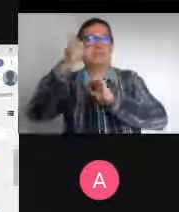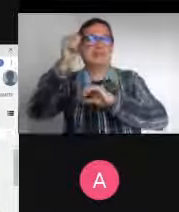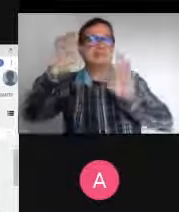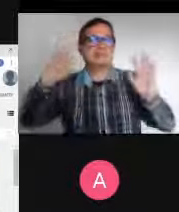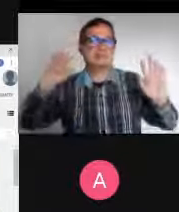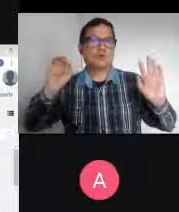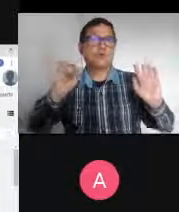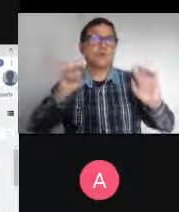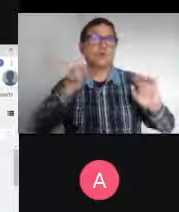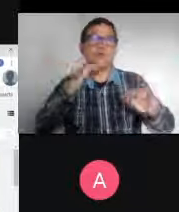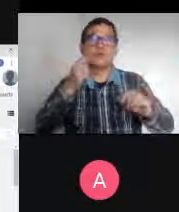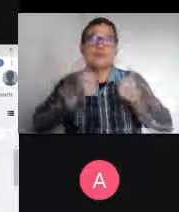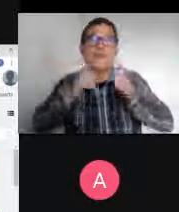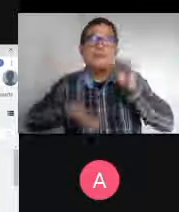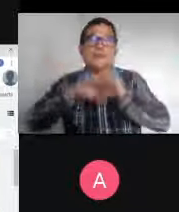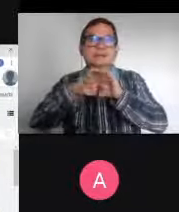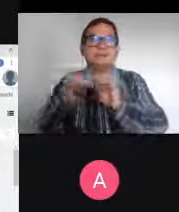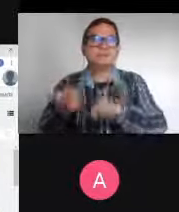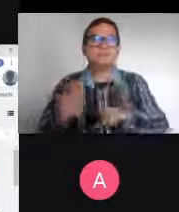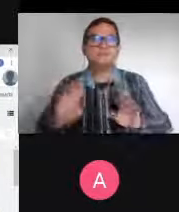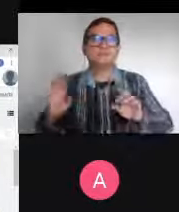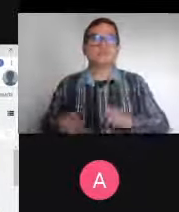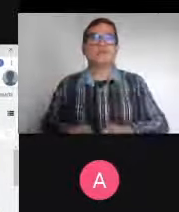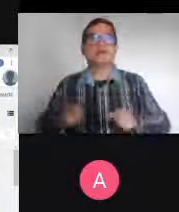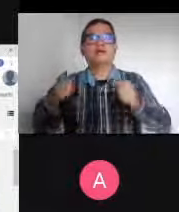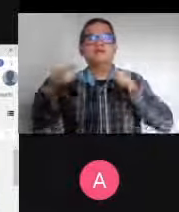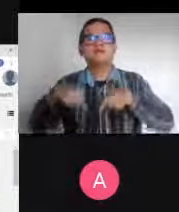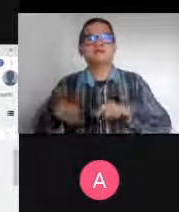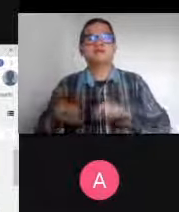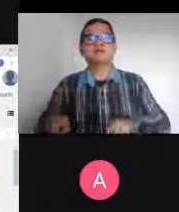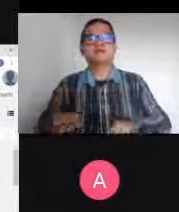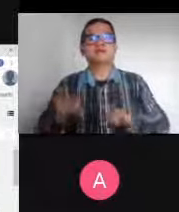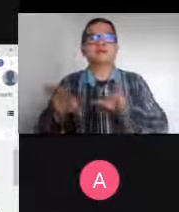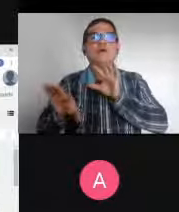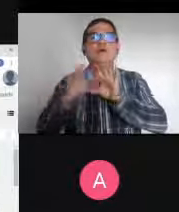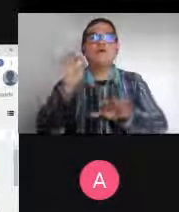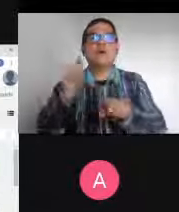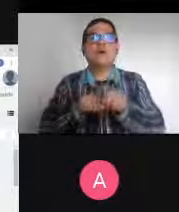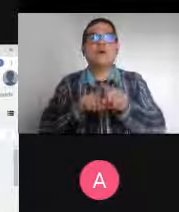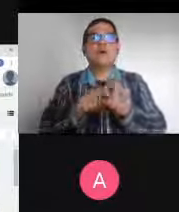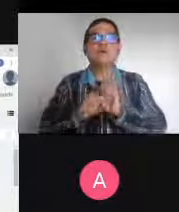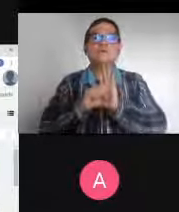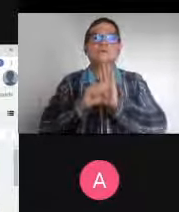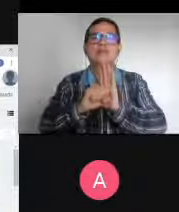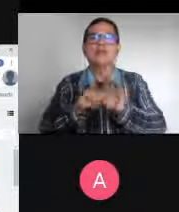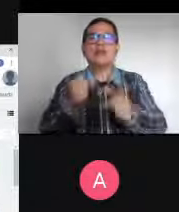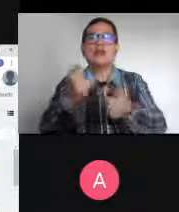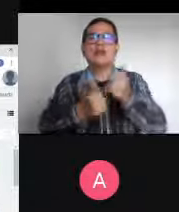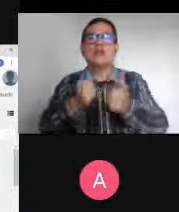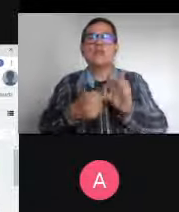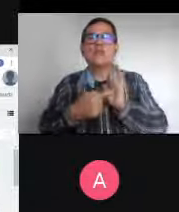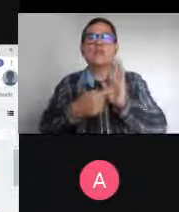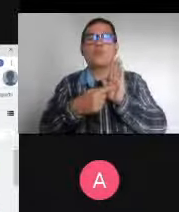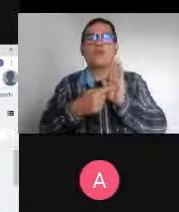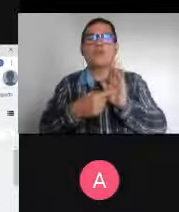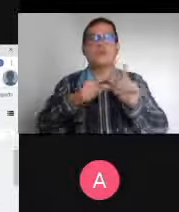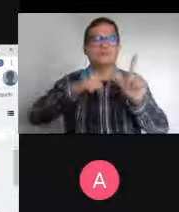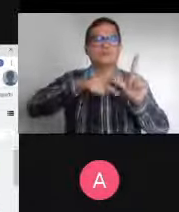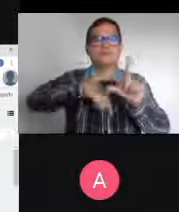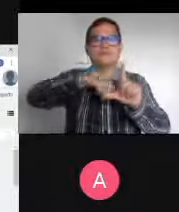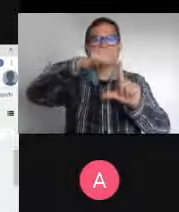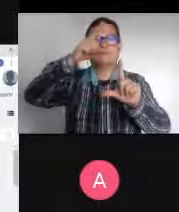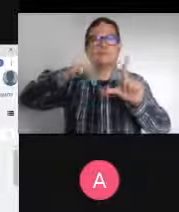colocar. ¿Listos? Y aquí pues está para seleccionar el tipo de señal que vamos a trabajar. En este caso pues son ondas senos, entonces lo